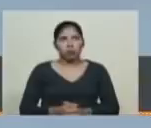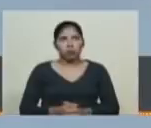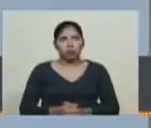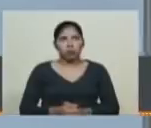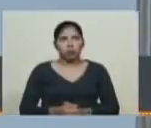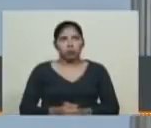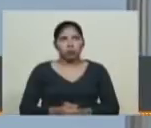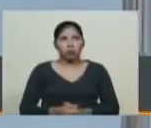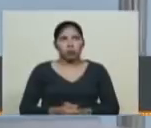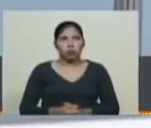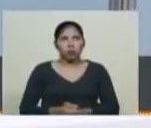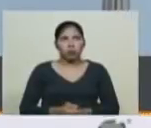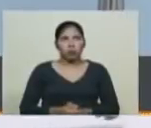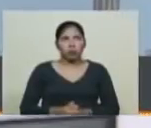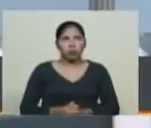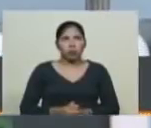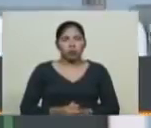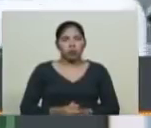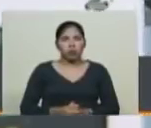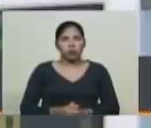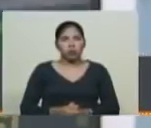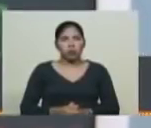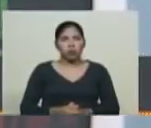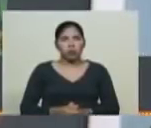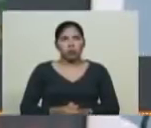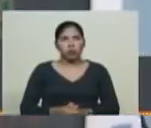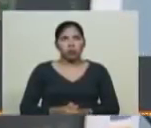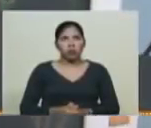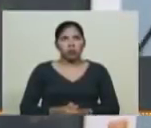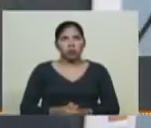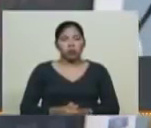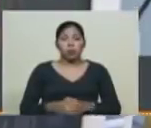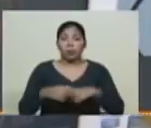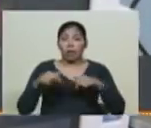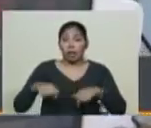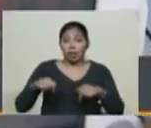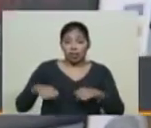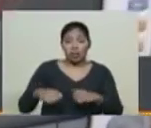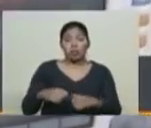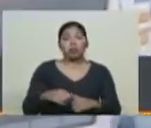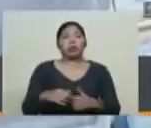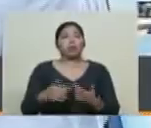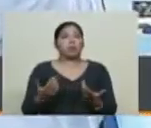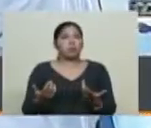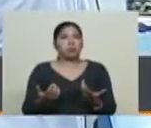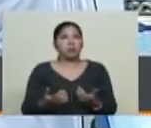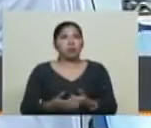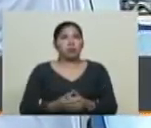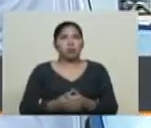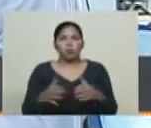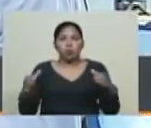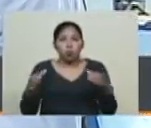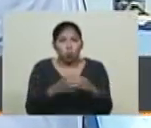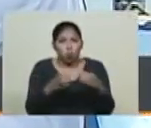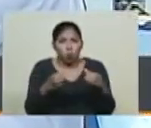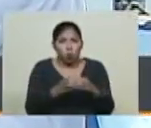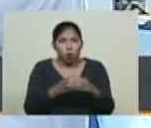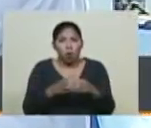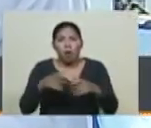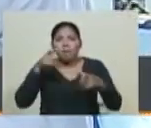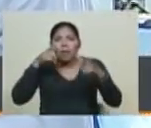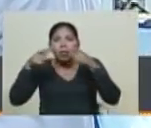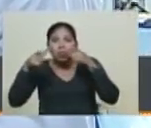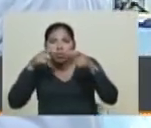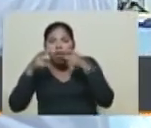siempre, presidente. Como debe ser, me hiciste este comentario. Si algo tenemos en este hospital es que todo el equipo está dedicado a la vigilancia,